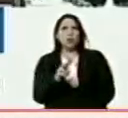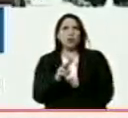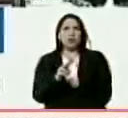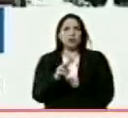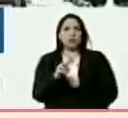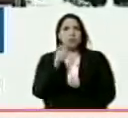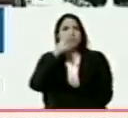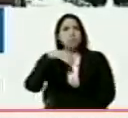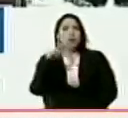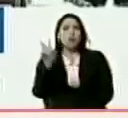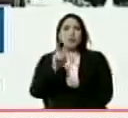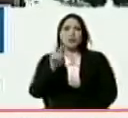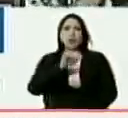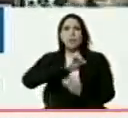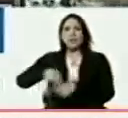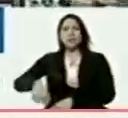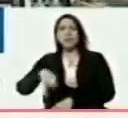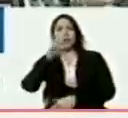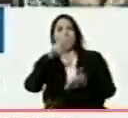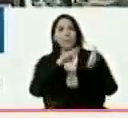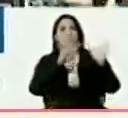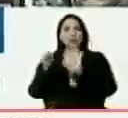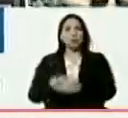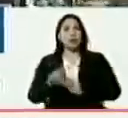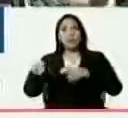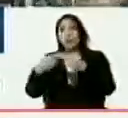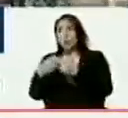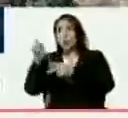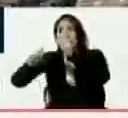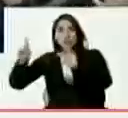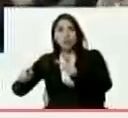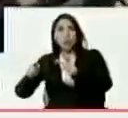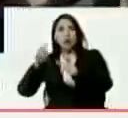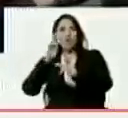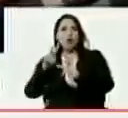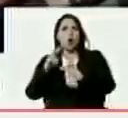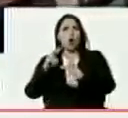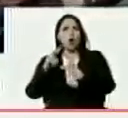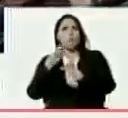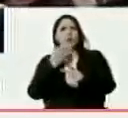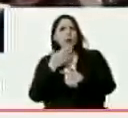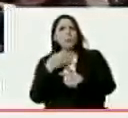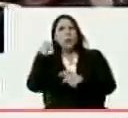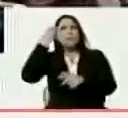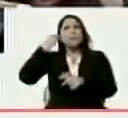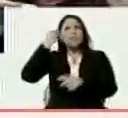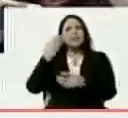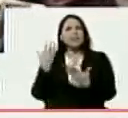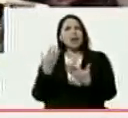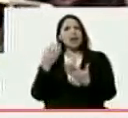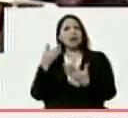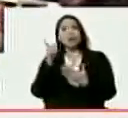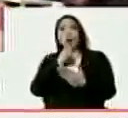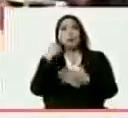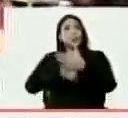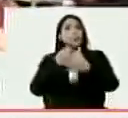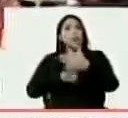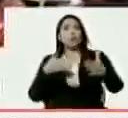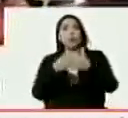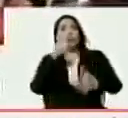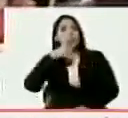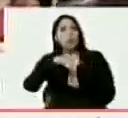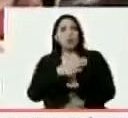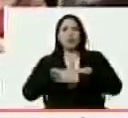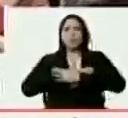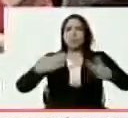iba a vencer en el 2019. Ninguno de ellos se tomó la molestia de pensar que no están luchando contra un pueblo que está